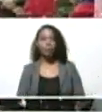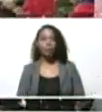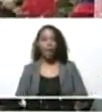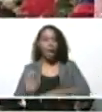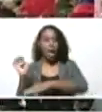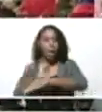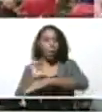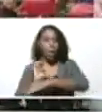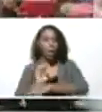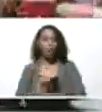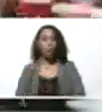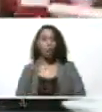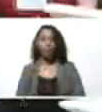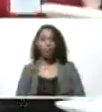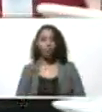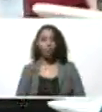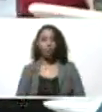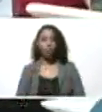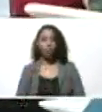Ecuador.